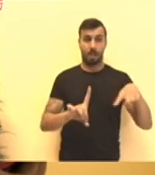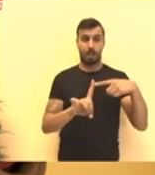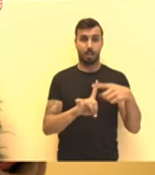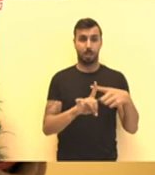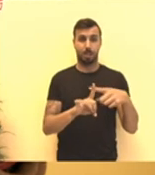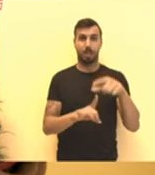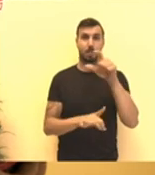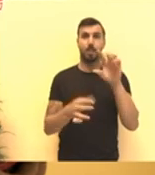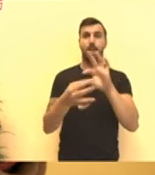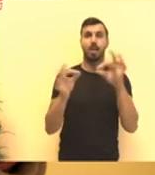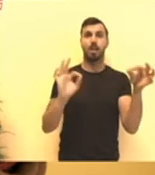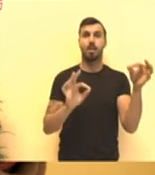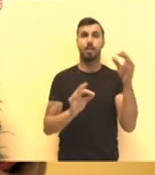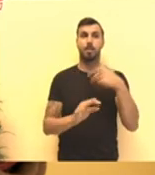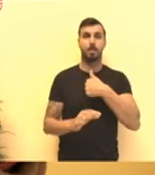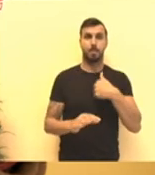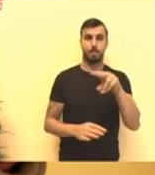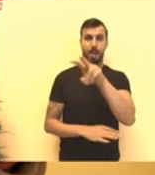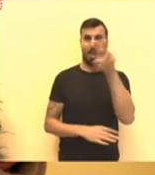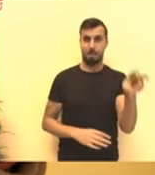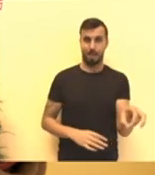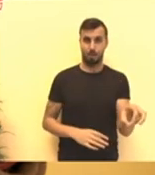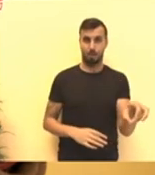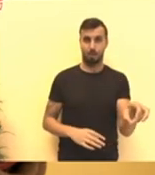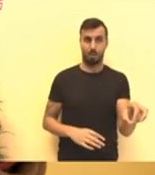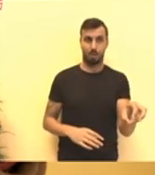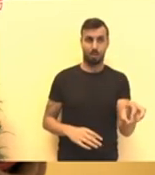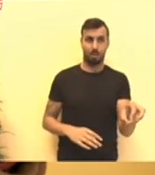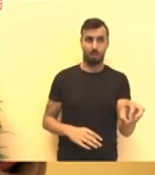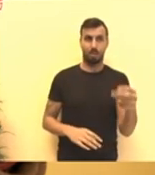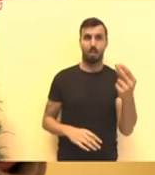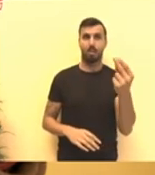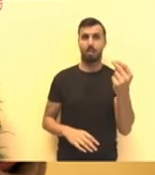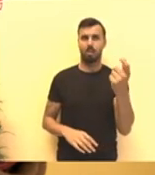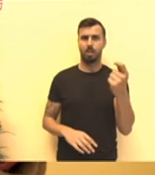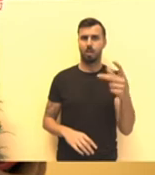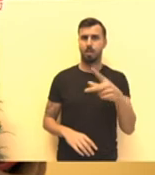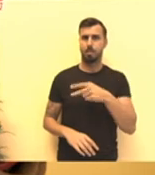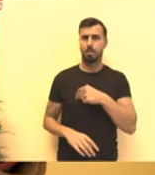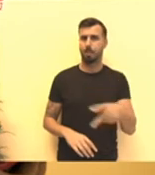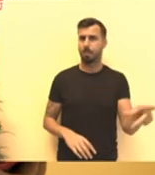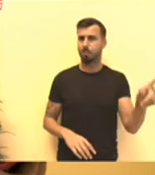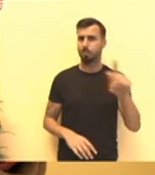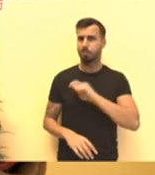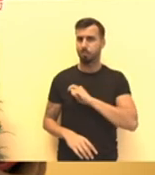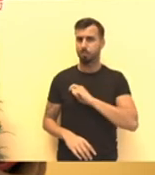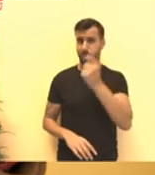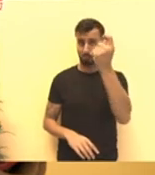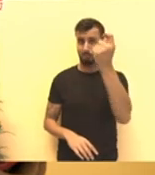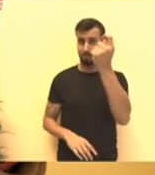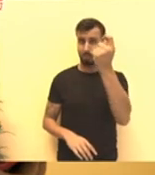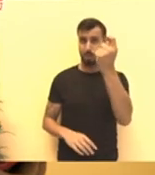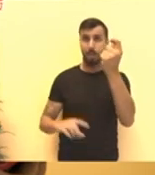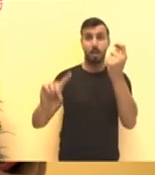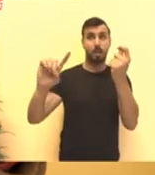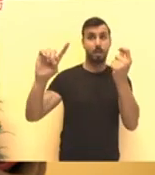los paralímpicos, los deportistas paralímpicos, reciben menos dinero que los deportistas olímpicos. Primero, si me